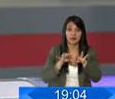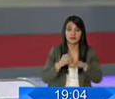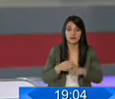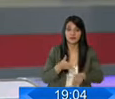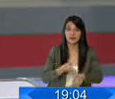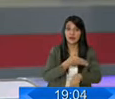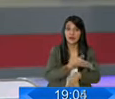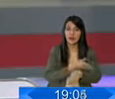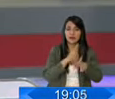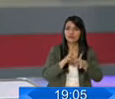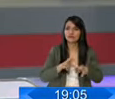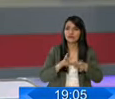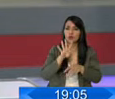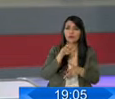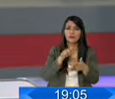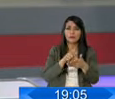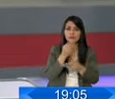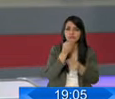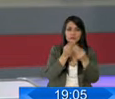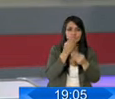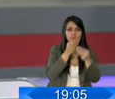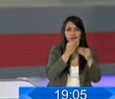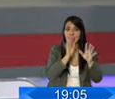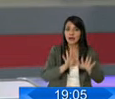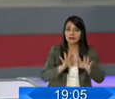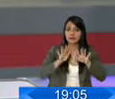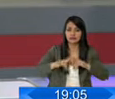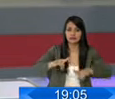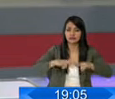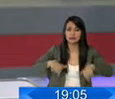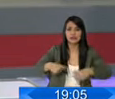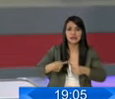estudio realizado a 4.000 muestras, las comidas de este tipo en